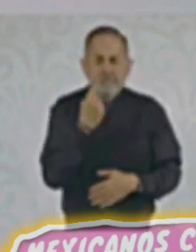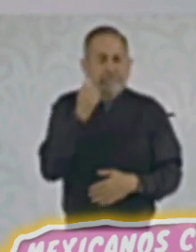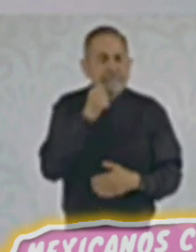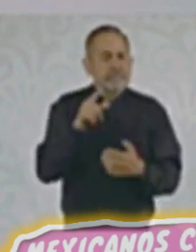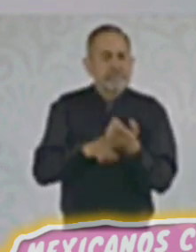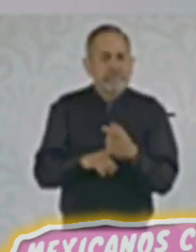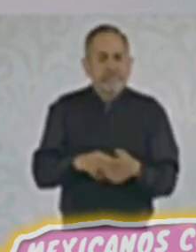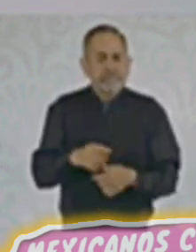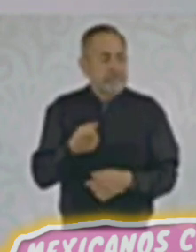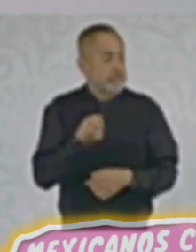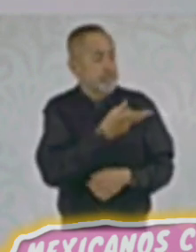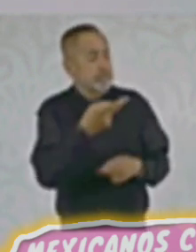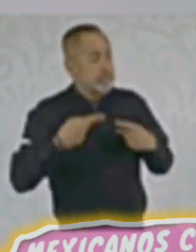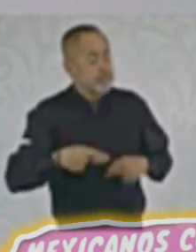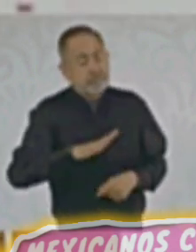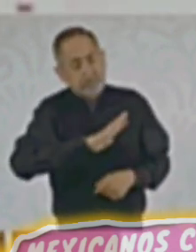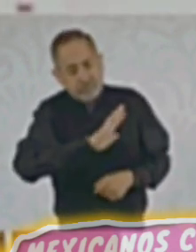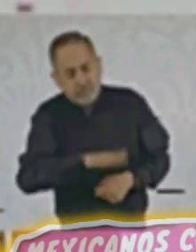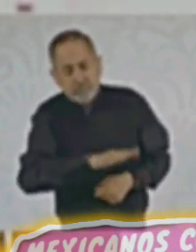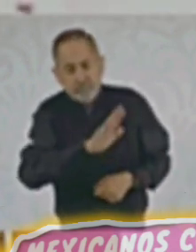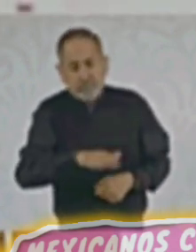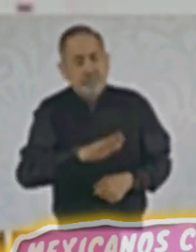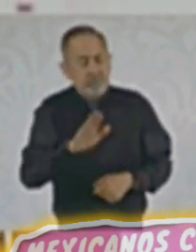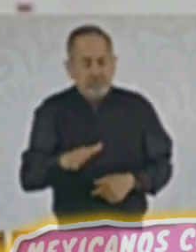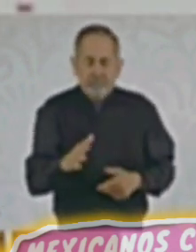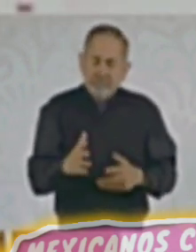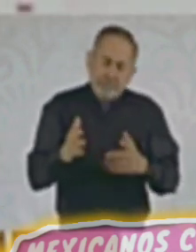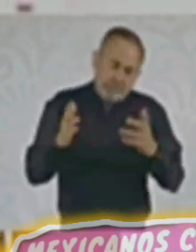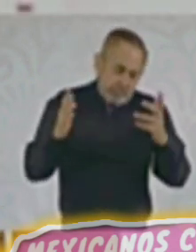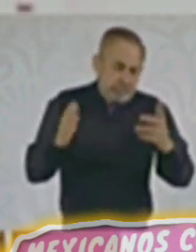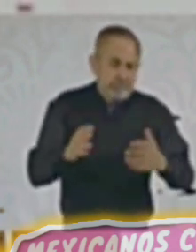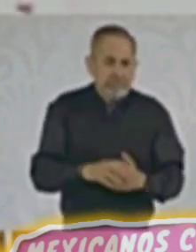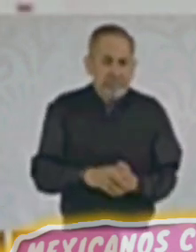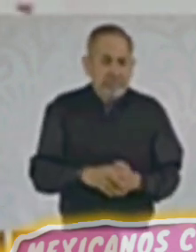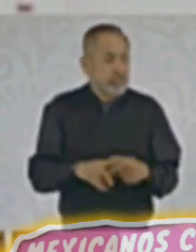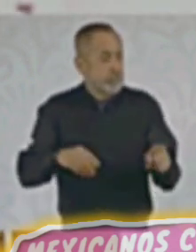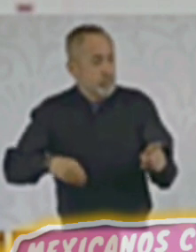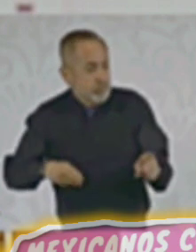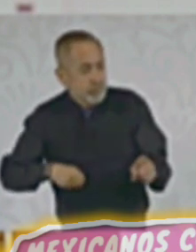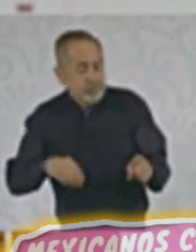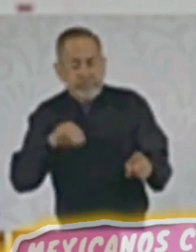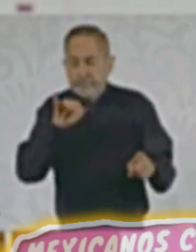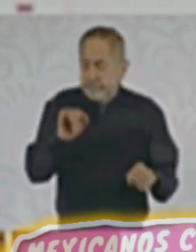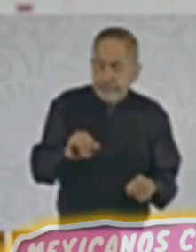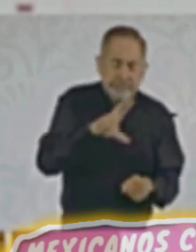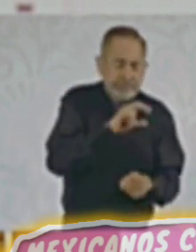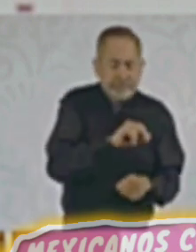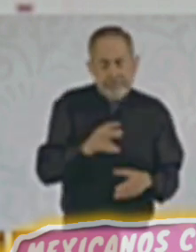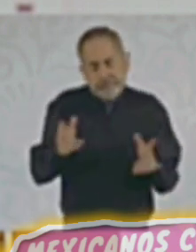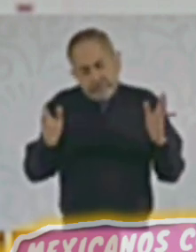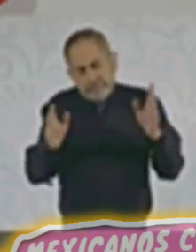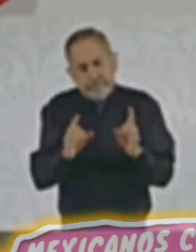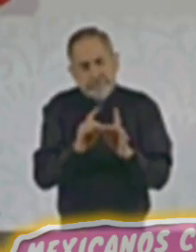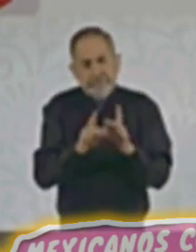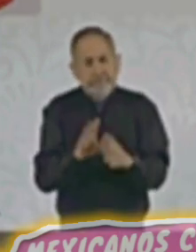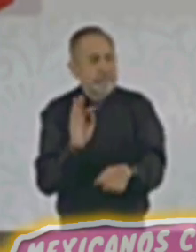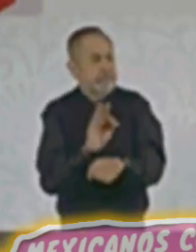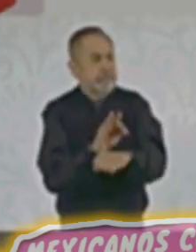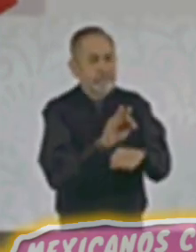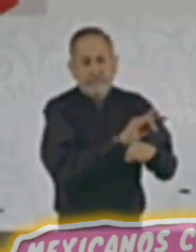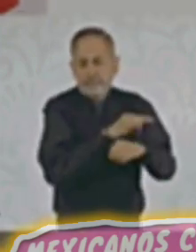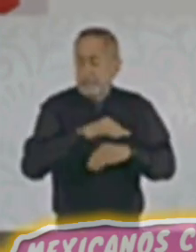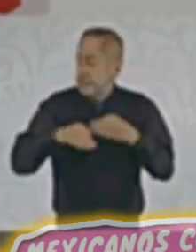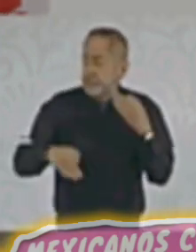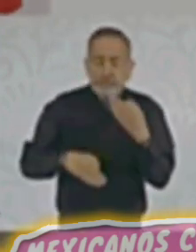personas que pierden la vida, más allá de si son presuntos delincuentes o no, siempre hay que proteger la vida de